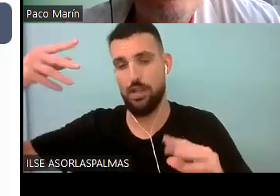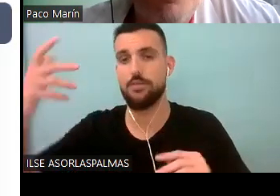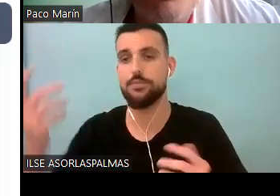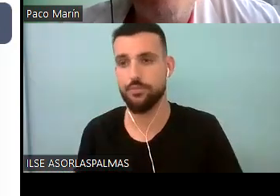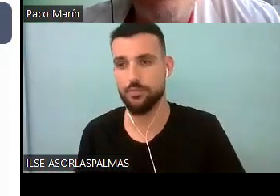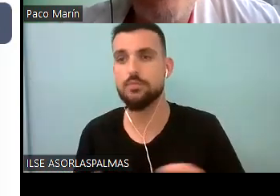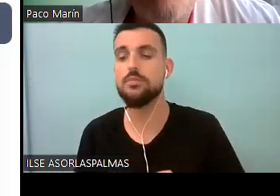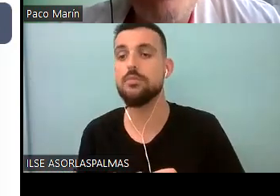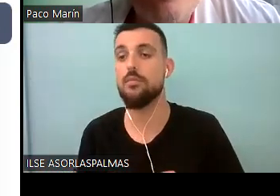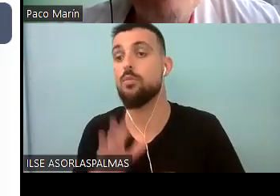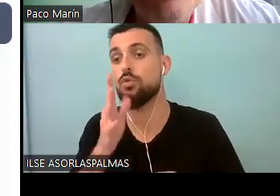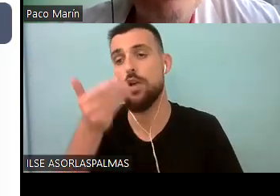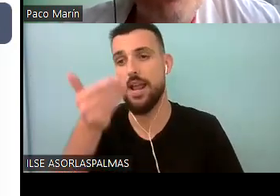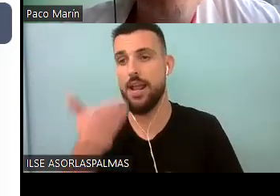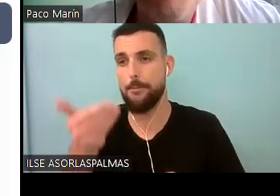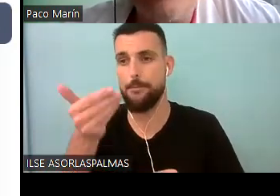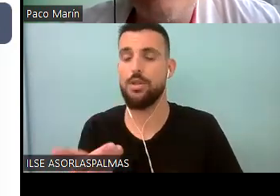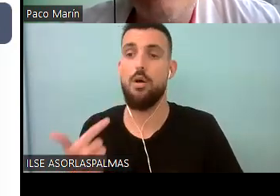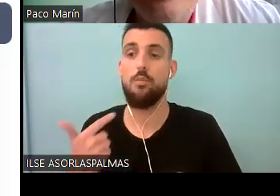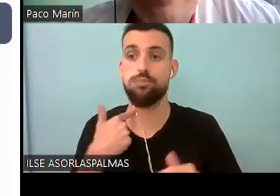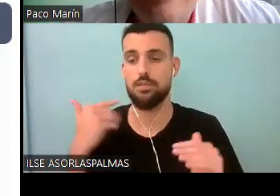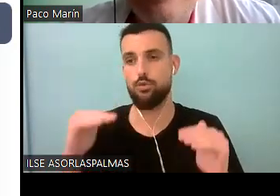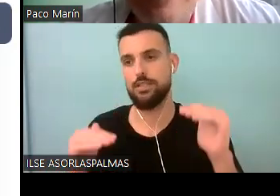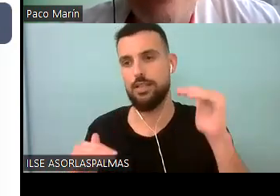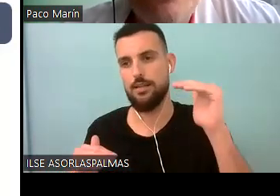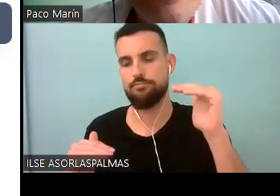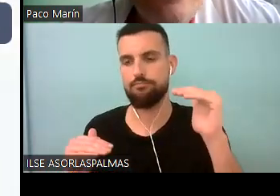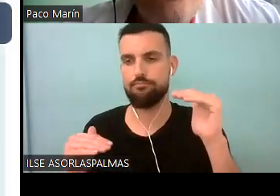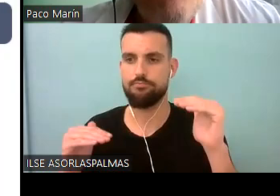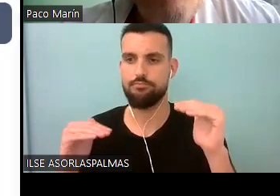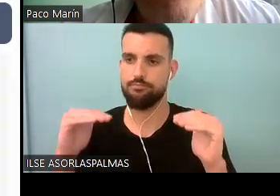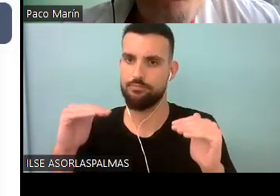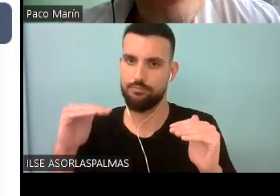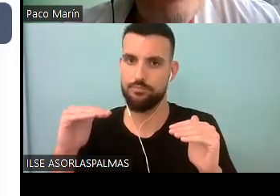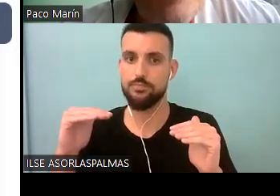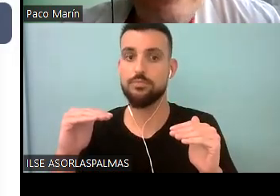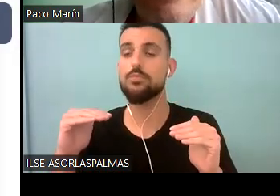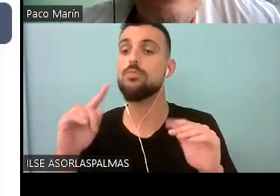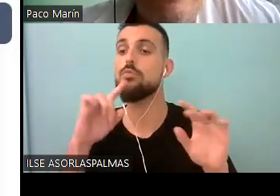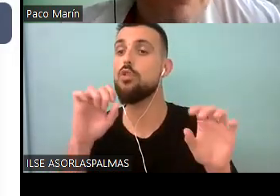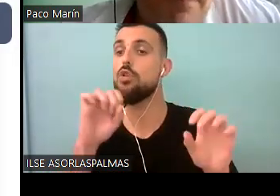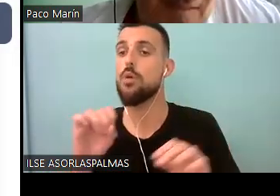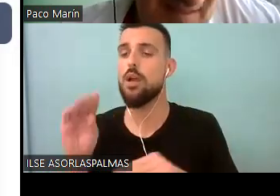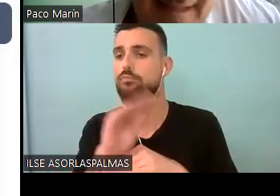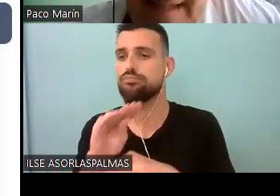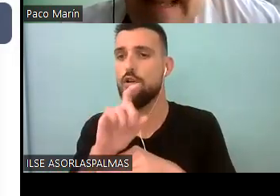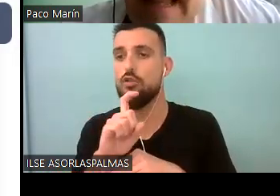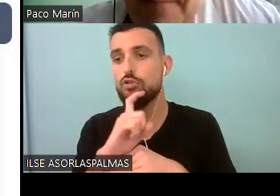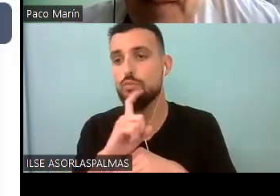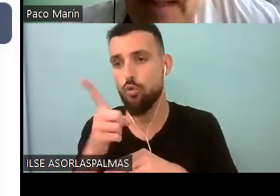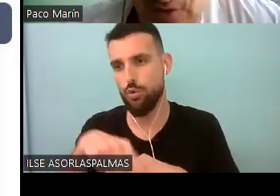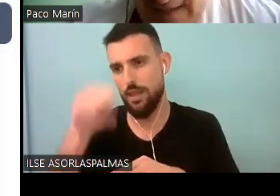y es importante sobre todo compensar las pérdidas que pueden asociarse a este estado. ¿Cómo las podemos compensar? Pensad que